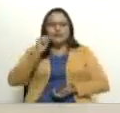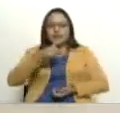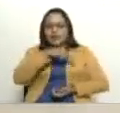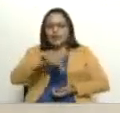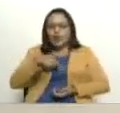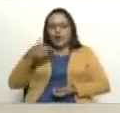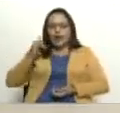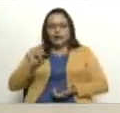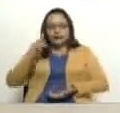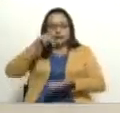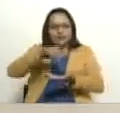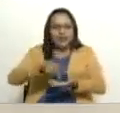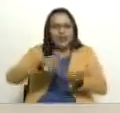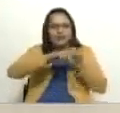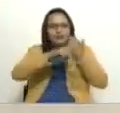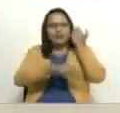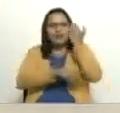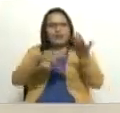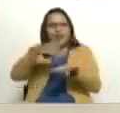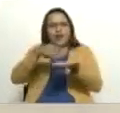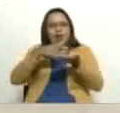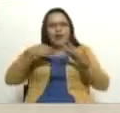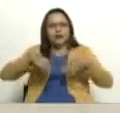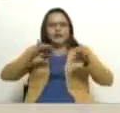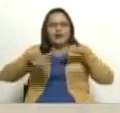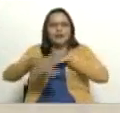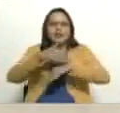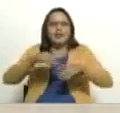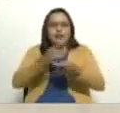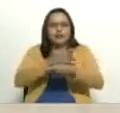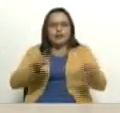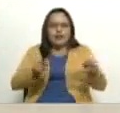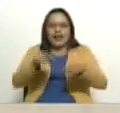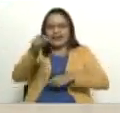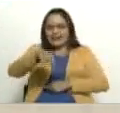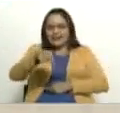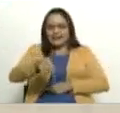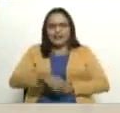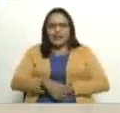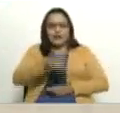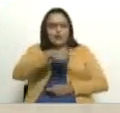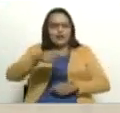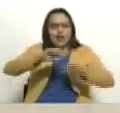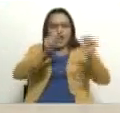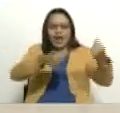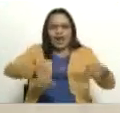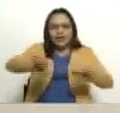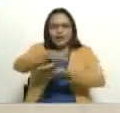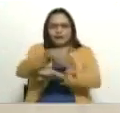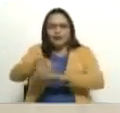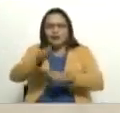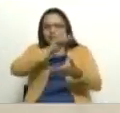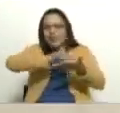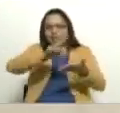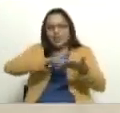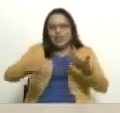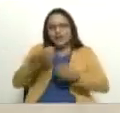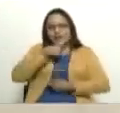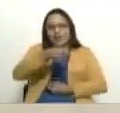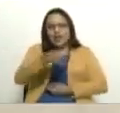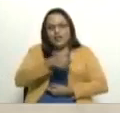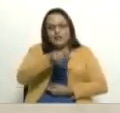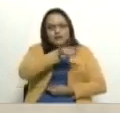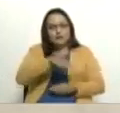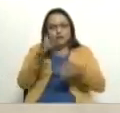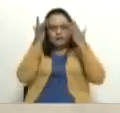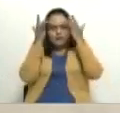Parque Carabobo, específicamente en la sede del Ministerio Público. Desde aquí, artistas, músicos, escritores, periodistas,